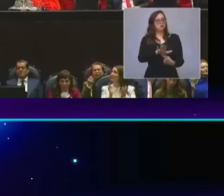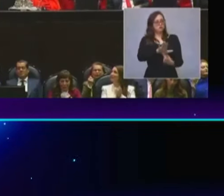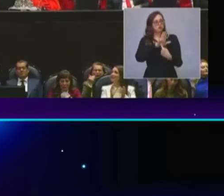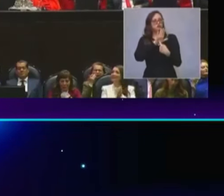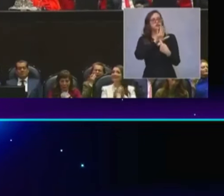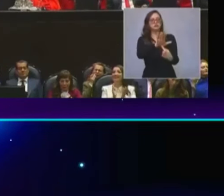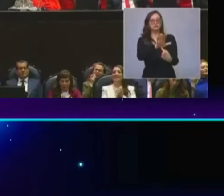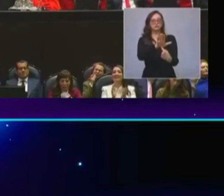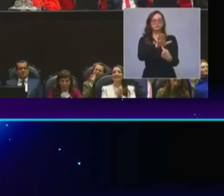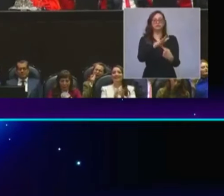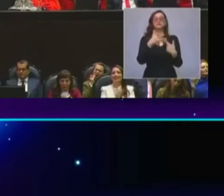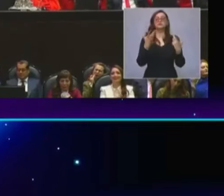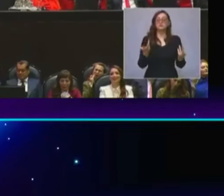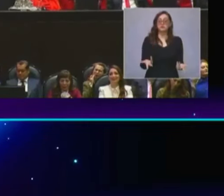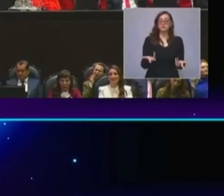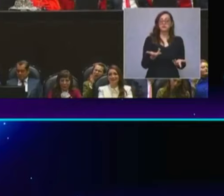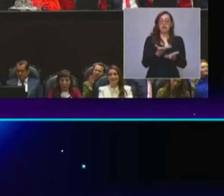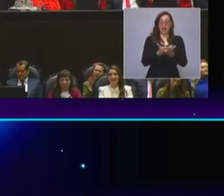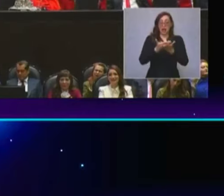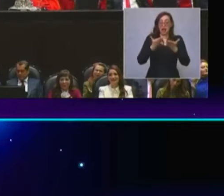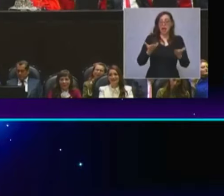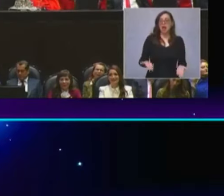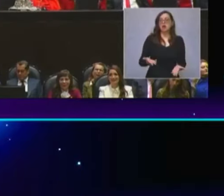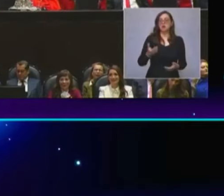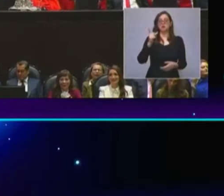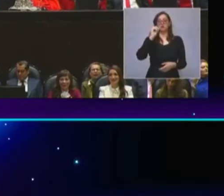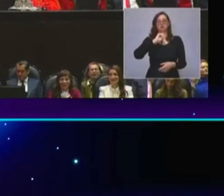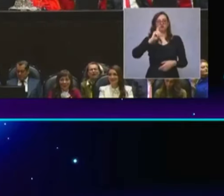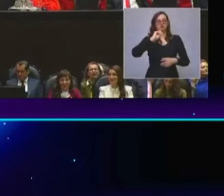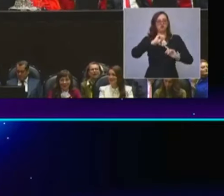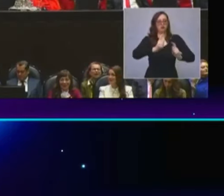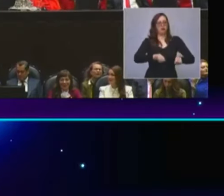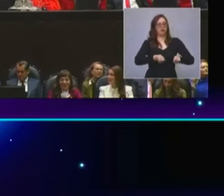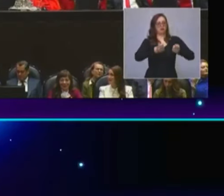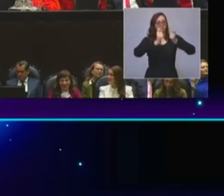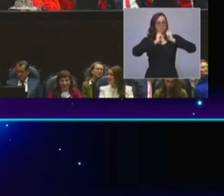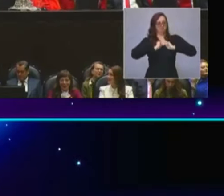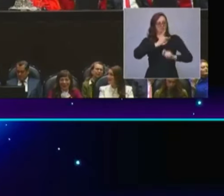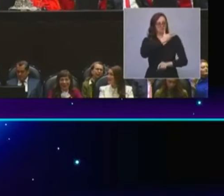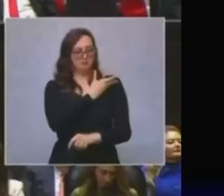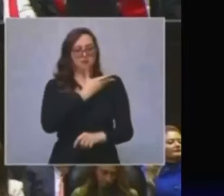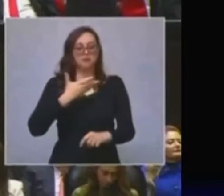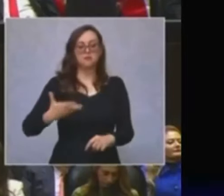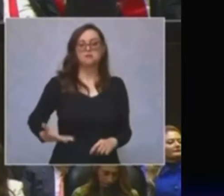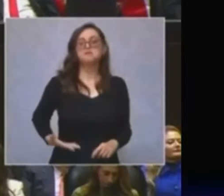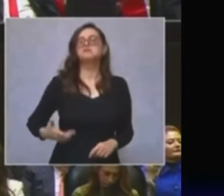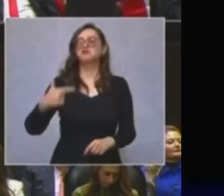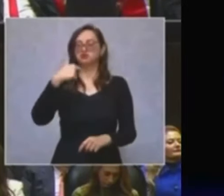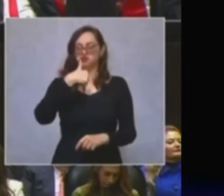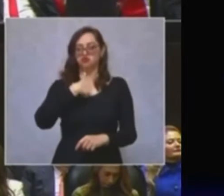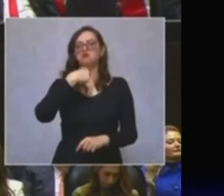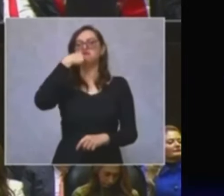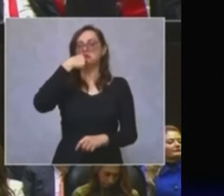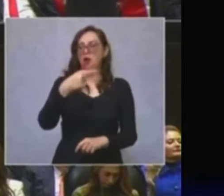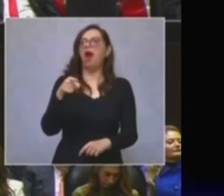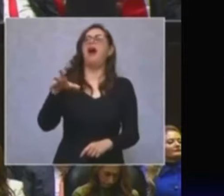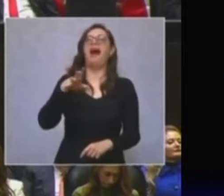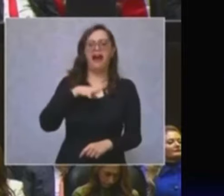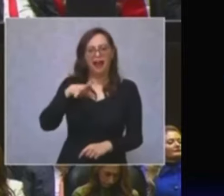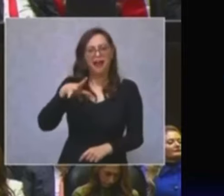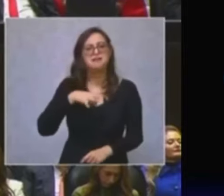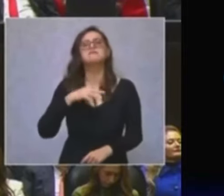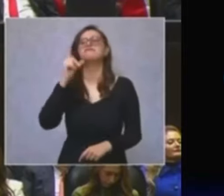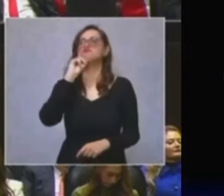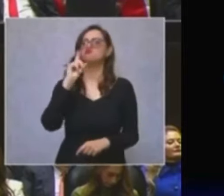extenso y captó totalmente mi atención muy bien logrado muy bien llevado y hubo muchas partes memorables todo él